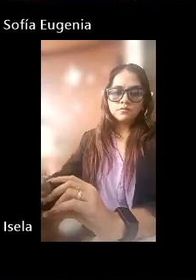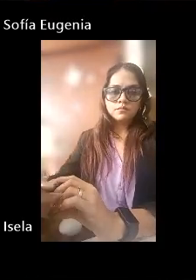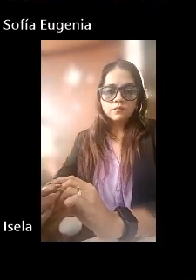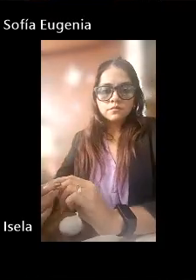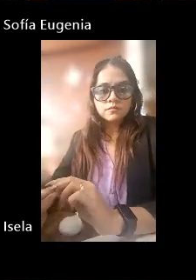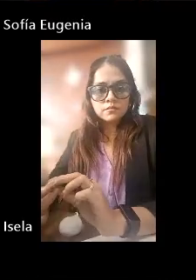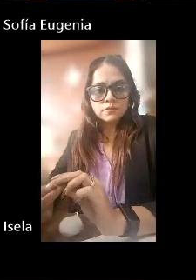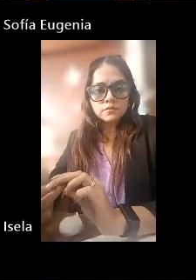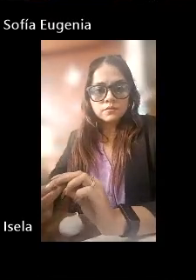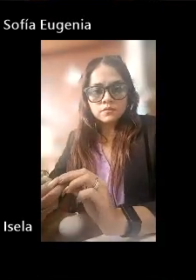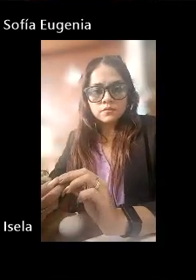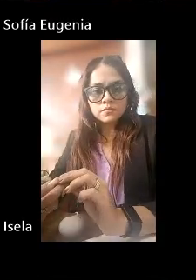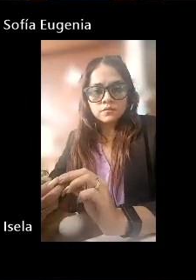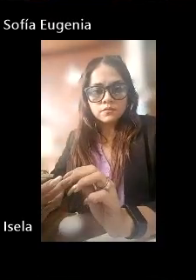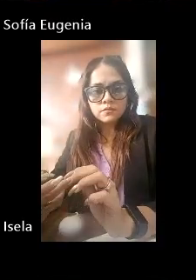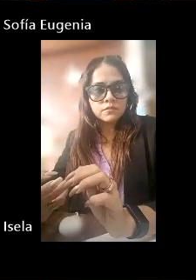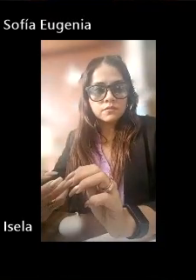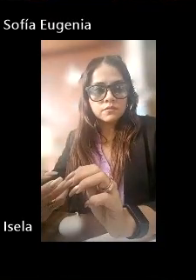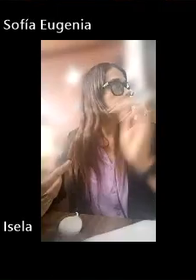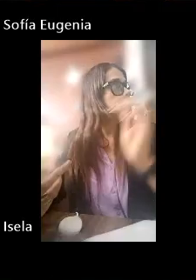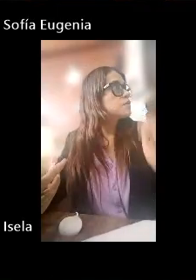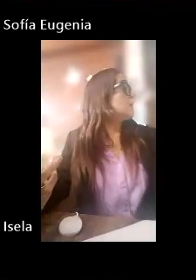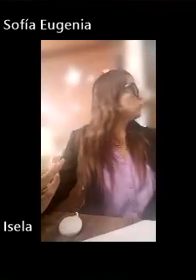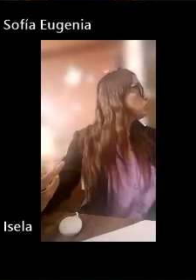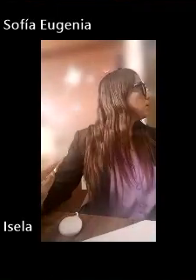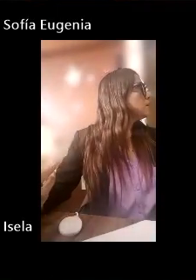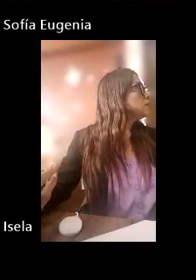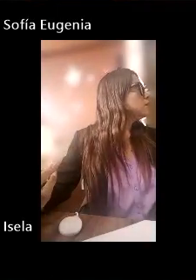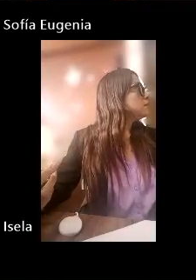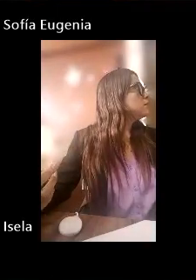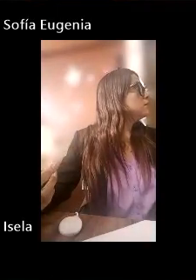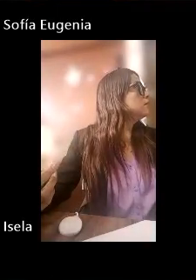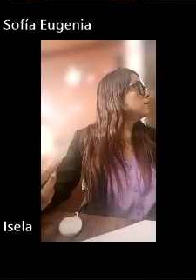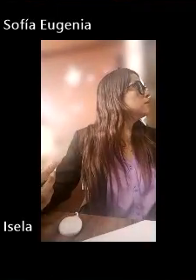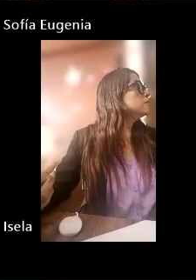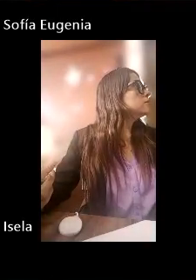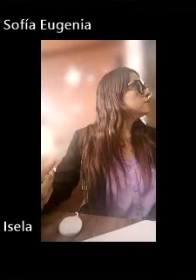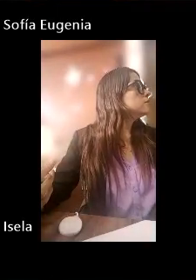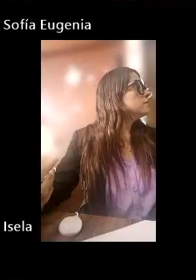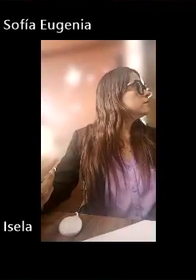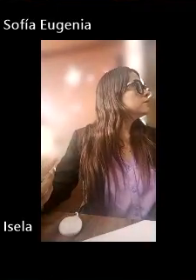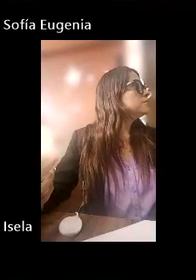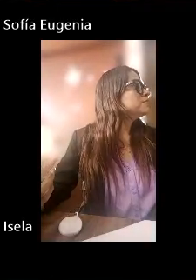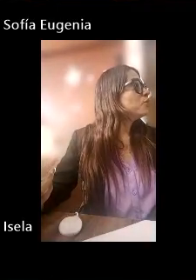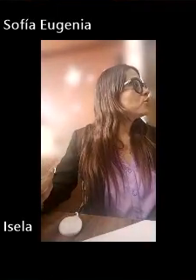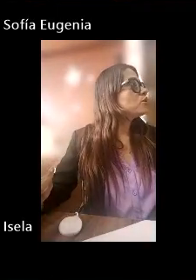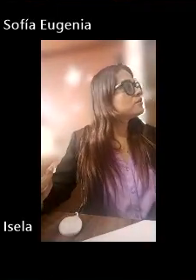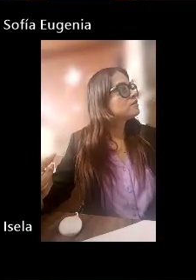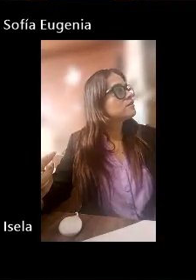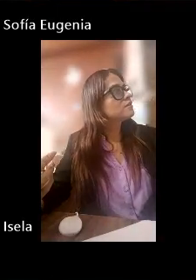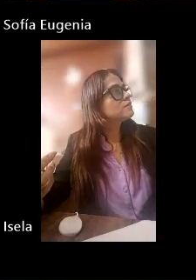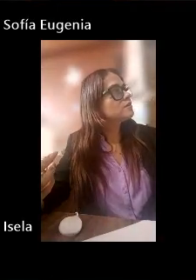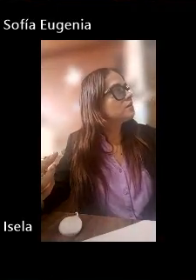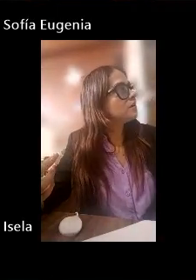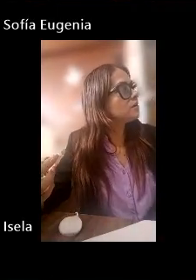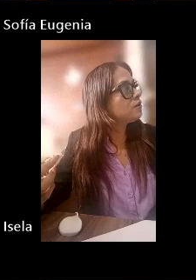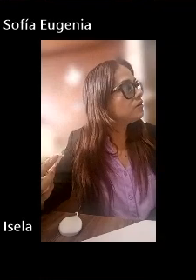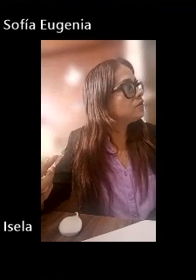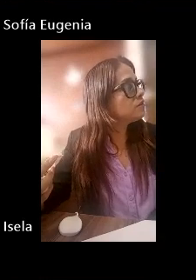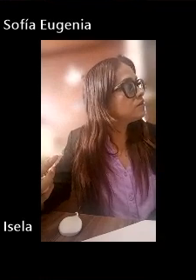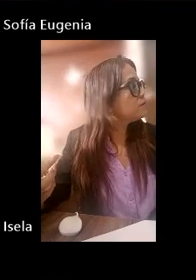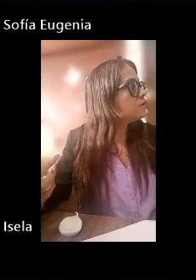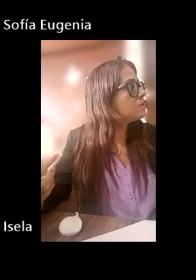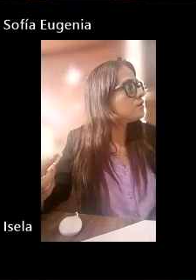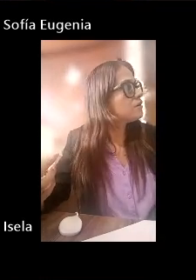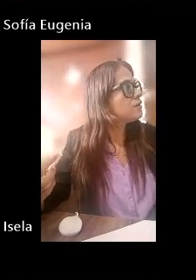de psiquiatría, pues va a intervenir el equipo de psiquiatría, ¿sí? Estamos hablando de esos momentos donde te desbordas, donde de la nada